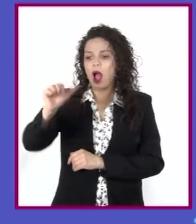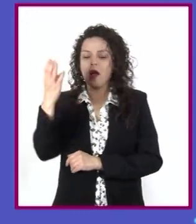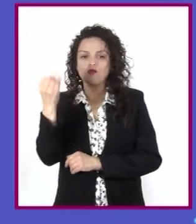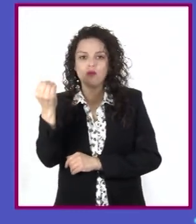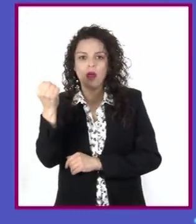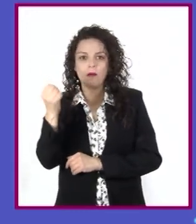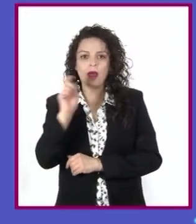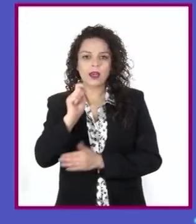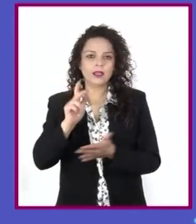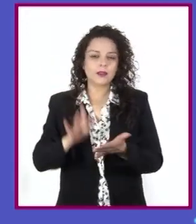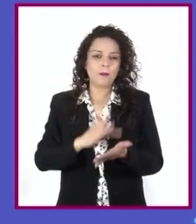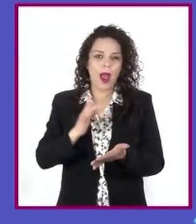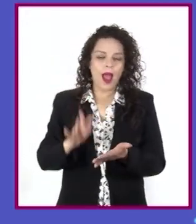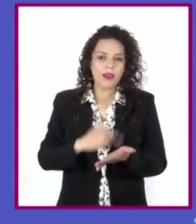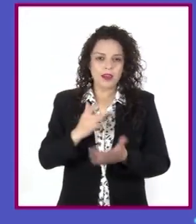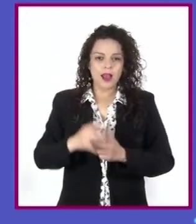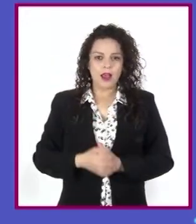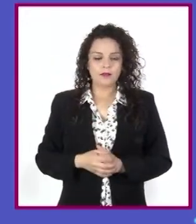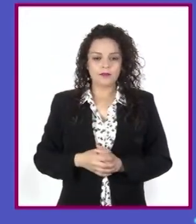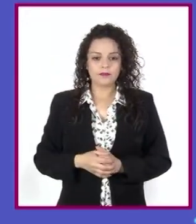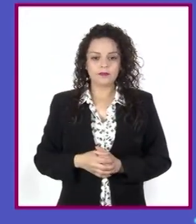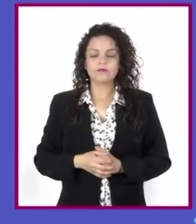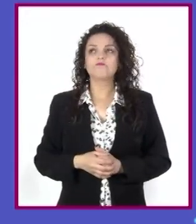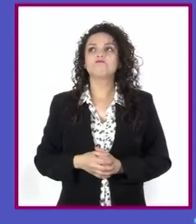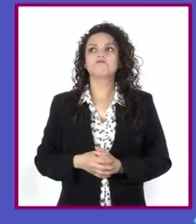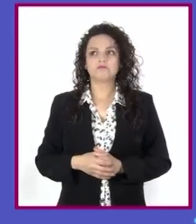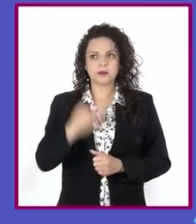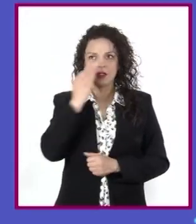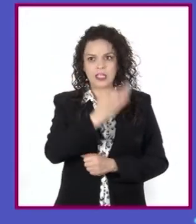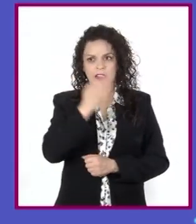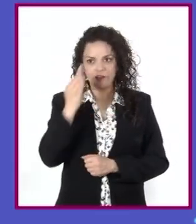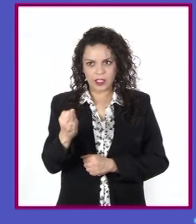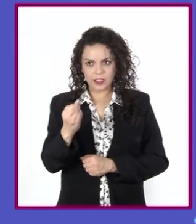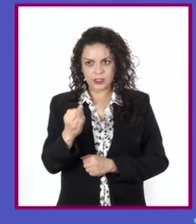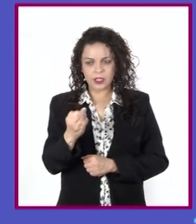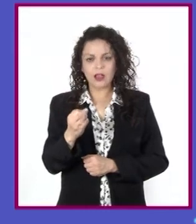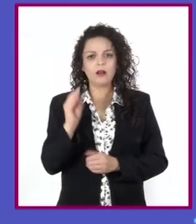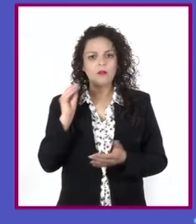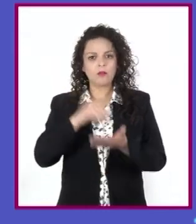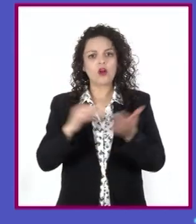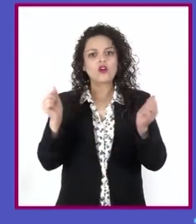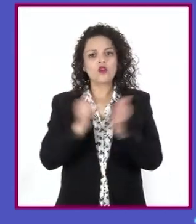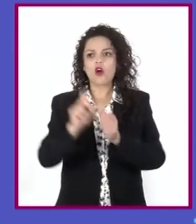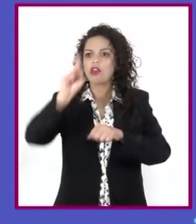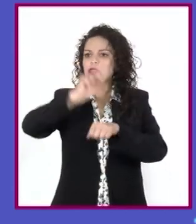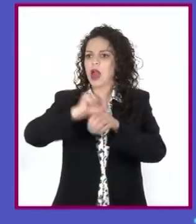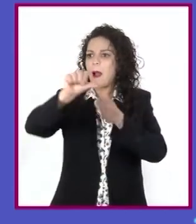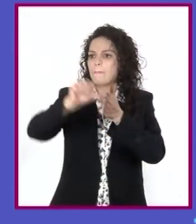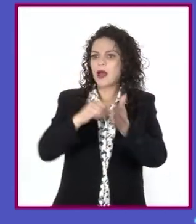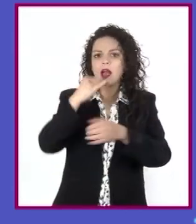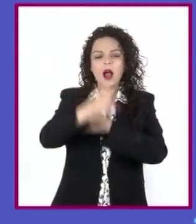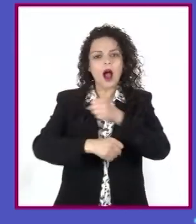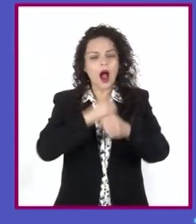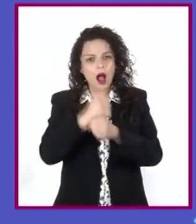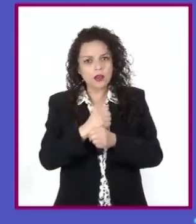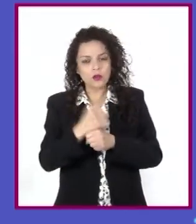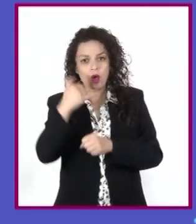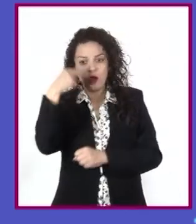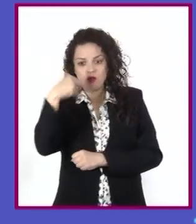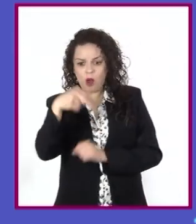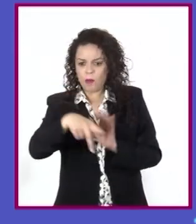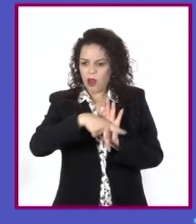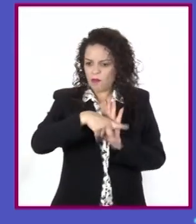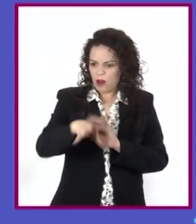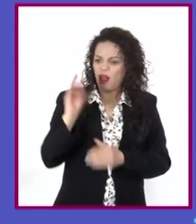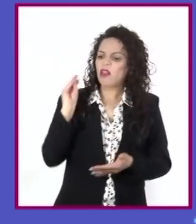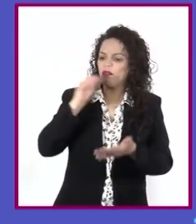Maestra, en este caso se cita la fecha de publicación con el día, mes y año. También está el nombre de un periódico, pero